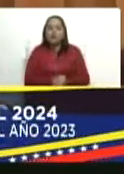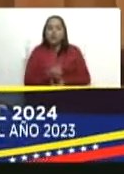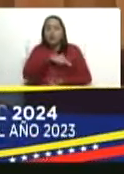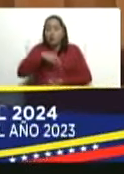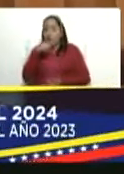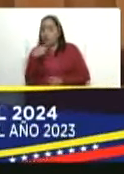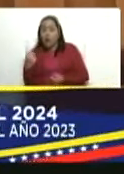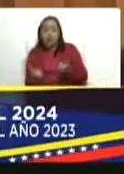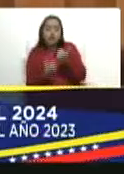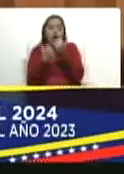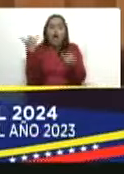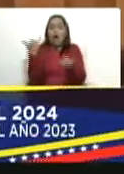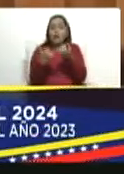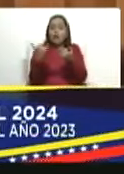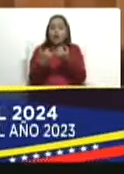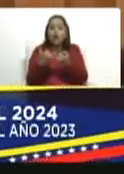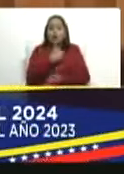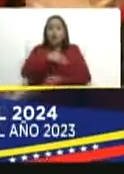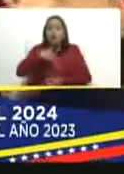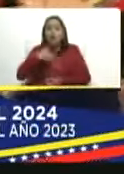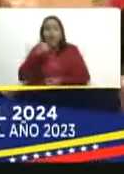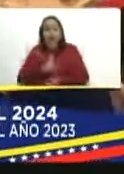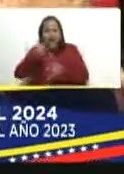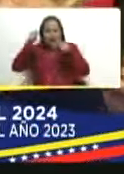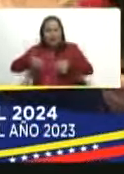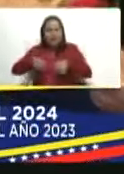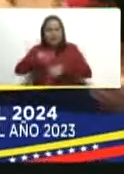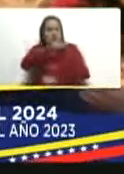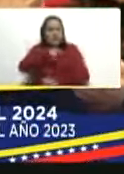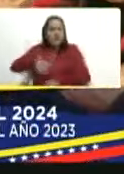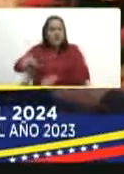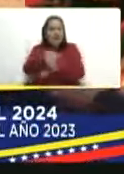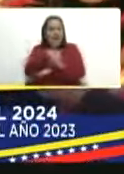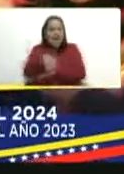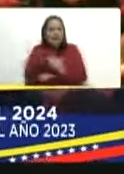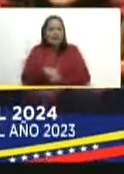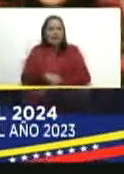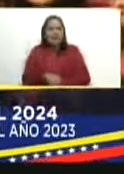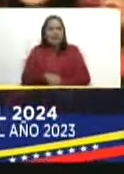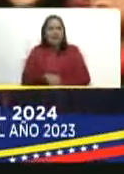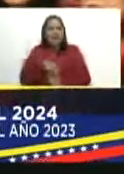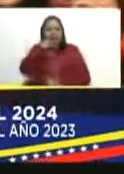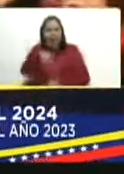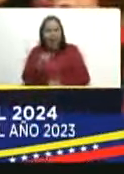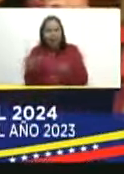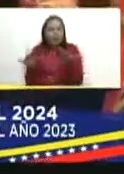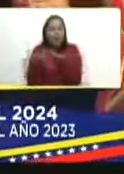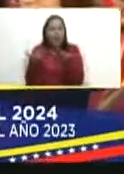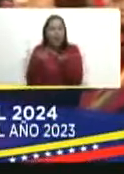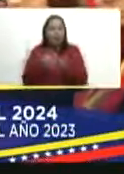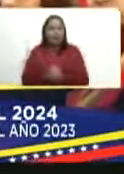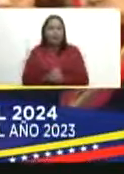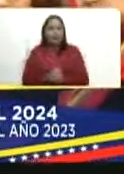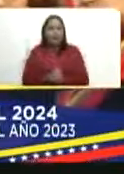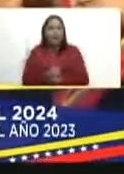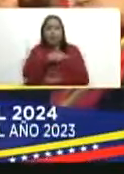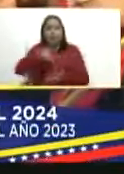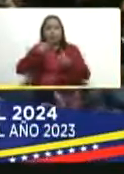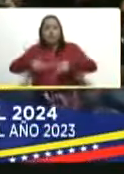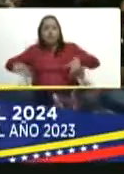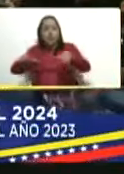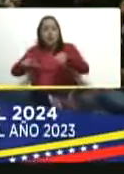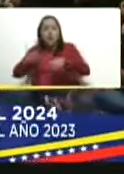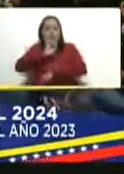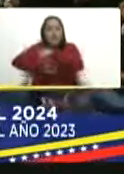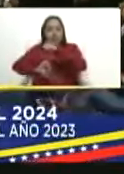somos de los apellidos, somos de los que están en las calles Ahí está nuestra escuela, nuestra trinchera,